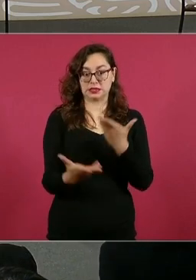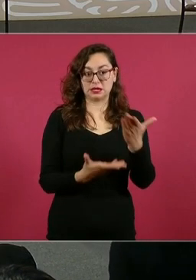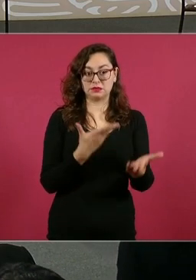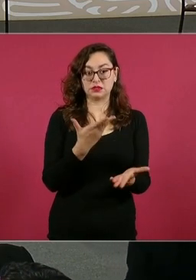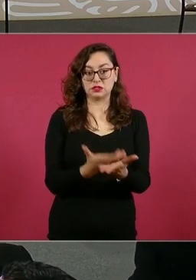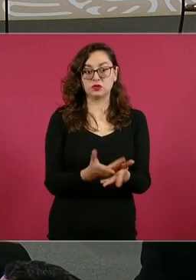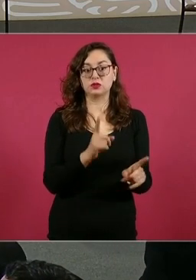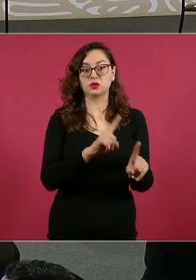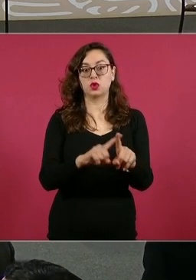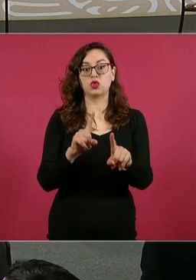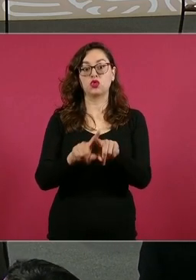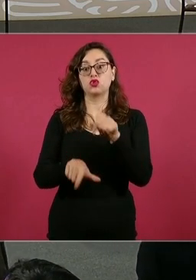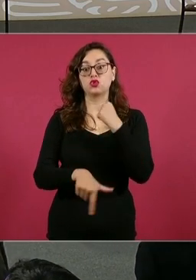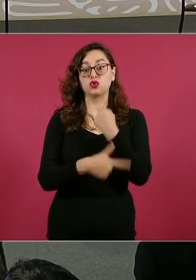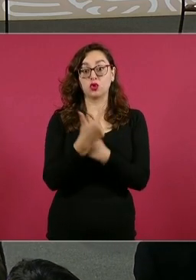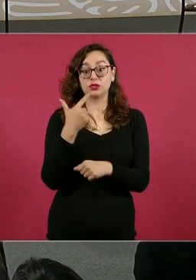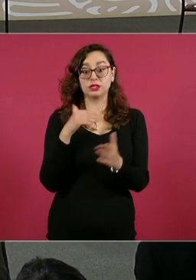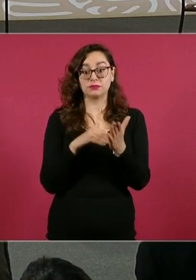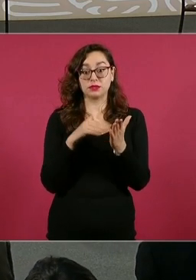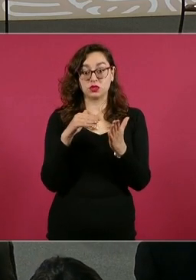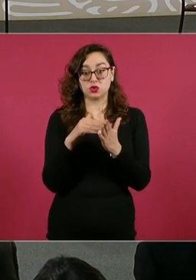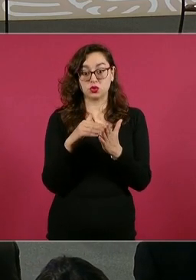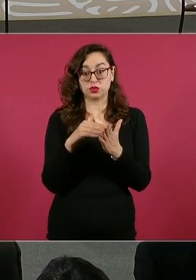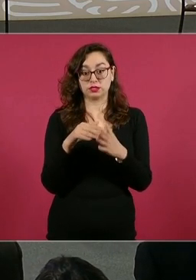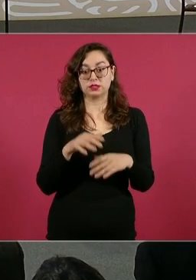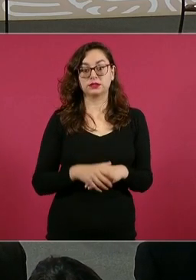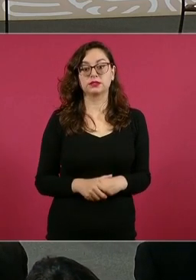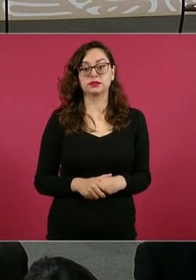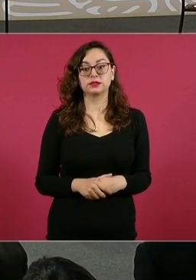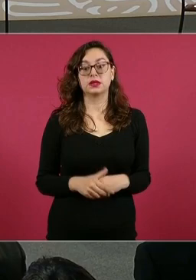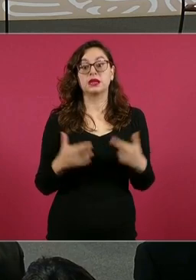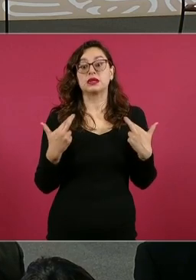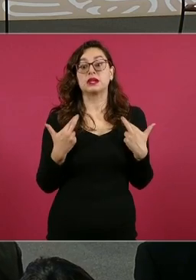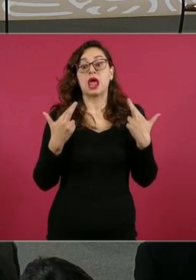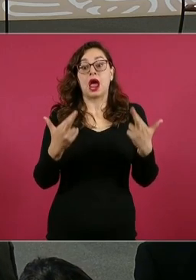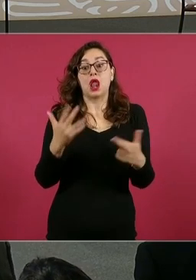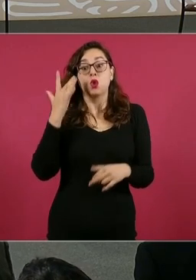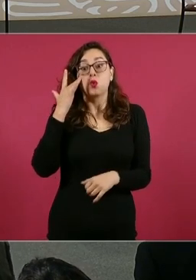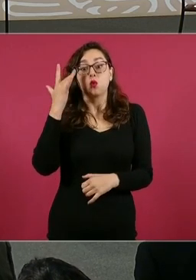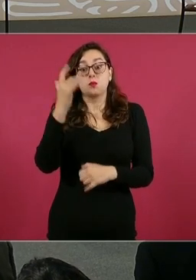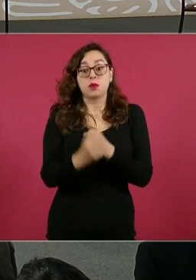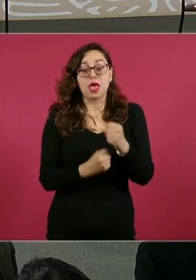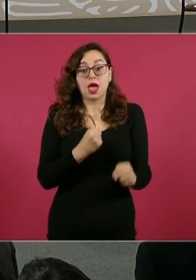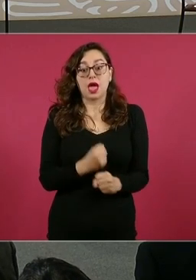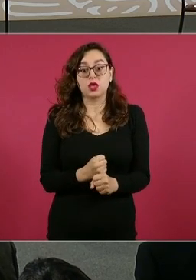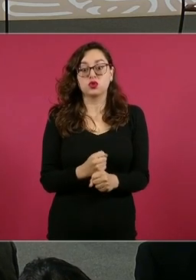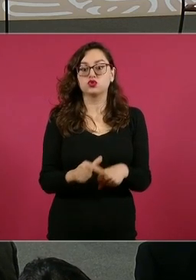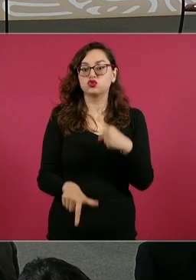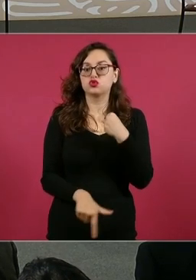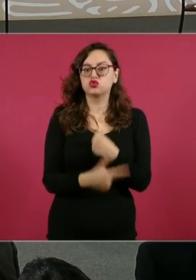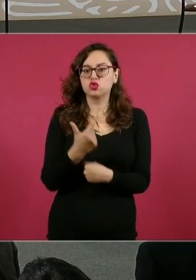12236 1441 regalo de cumpleaños